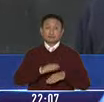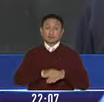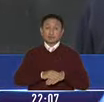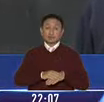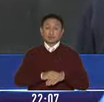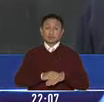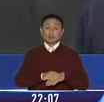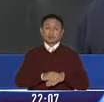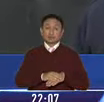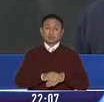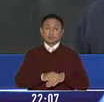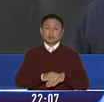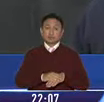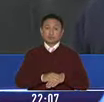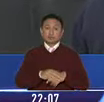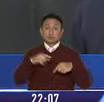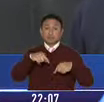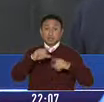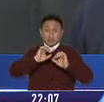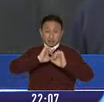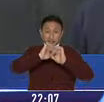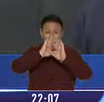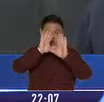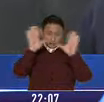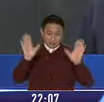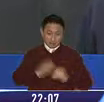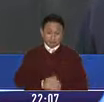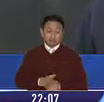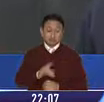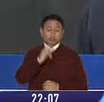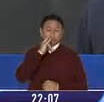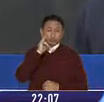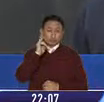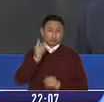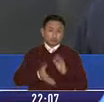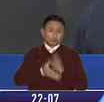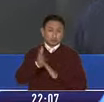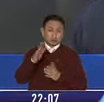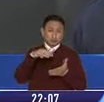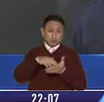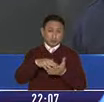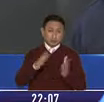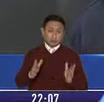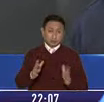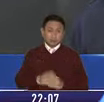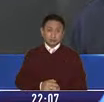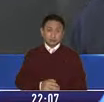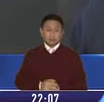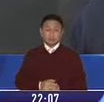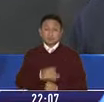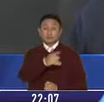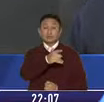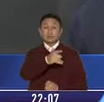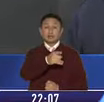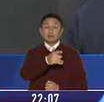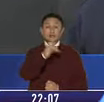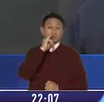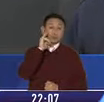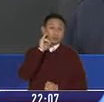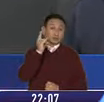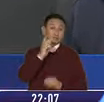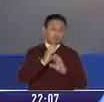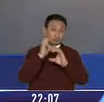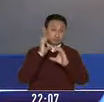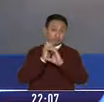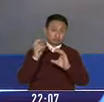el por lo que es tempranito no Entonces los niños también van a trabajar al estudio Porque allá encogen muchos niños cogen